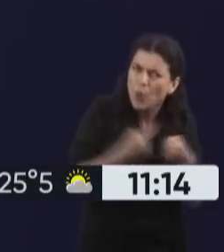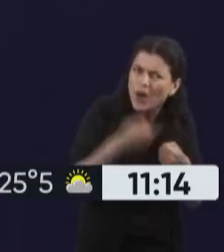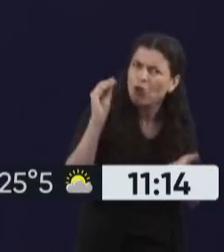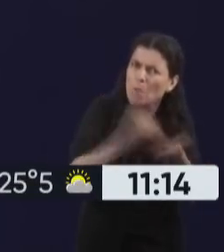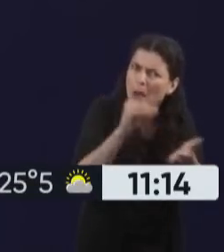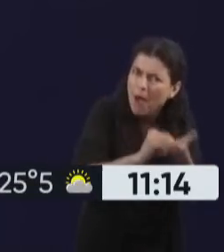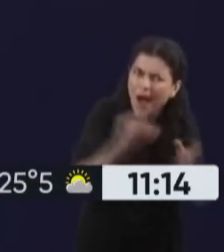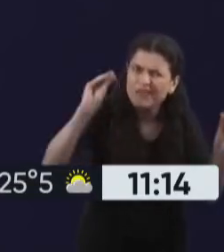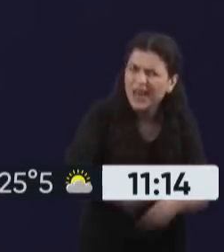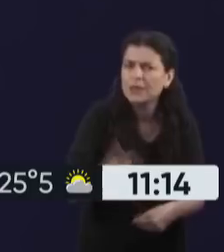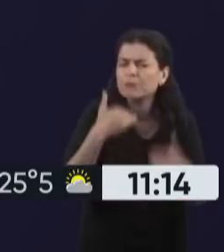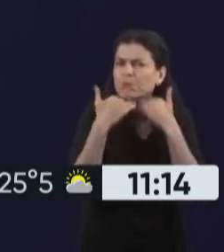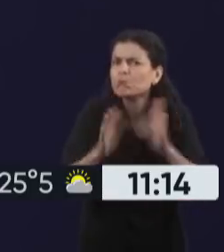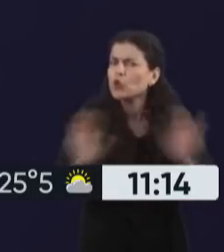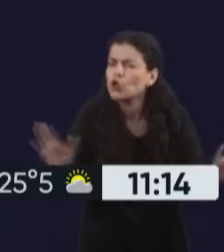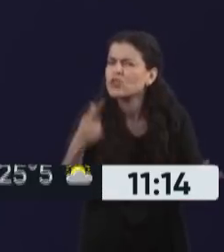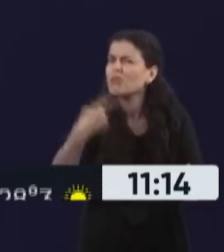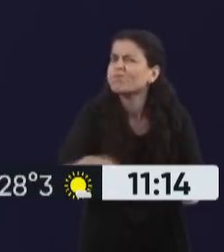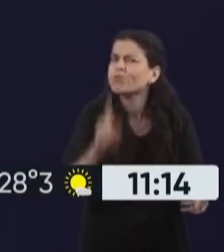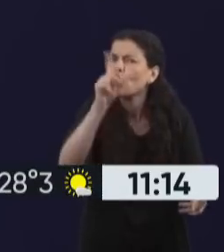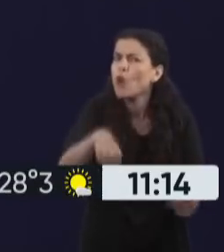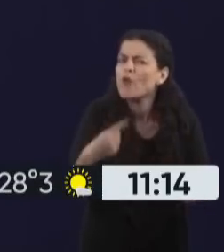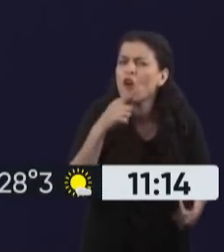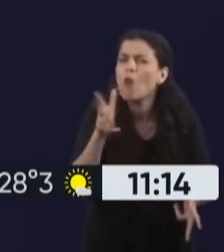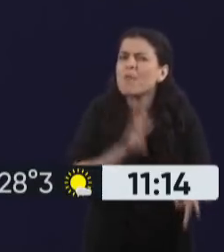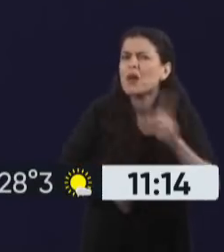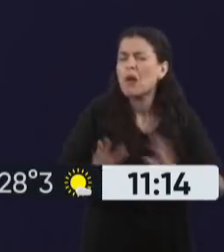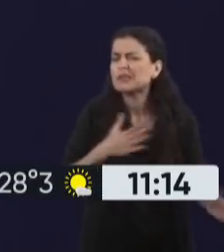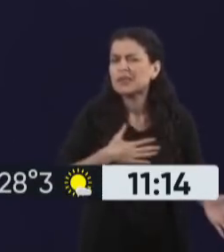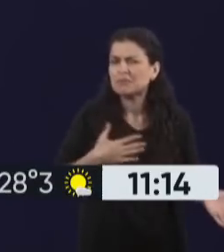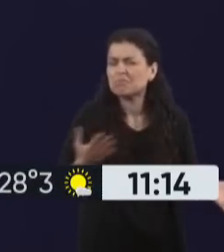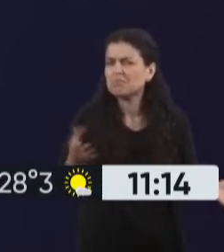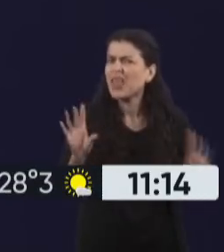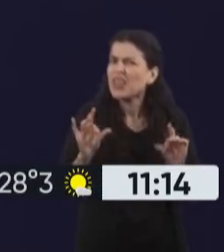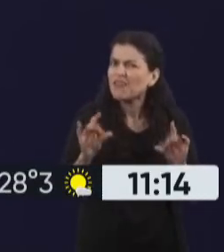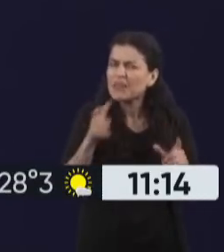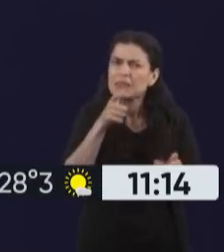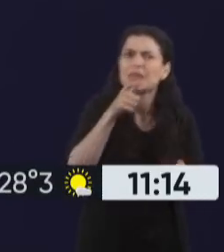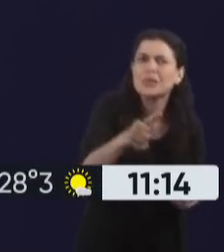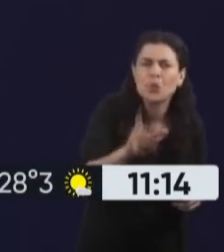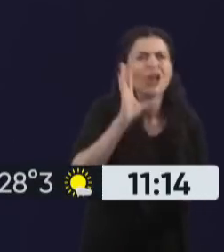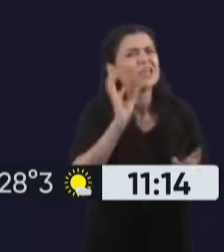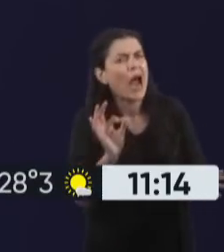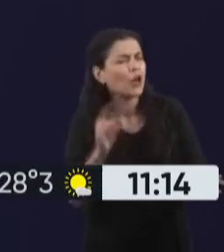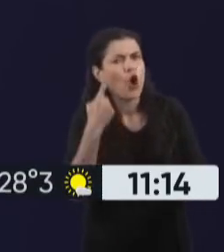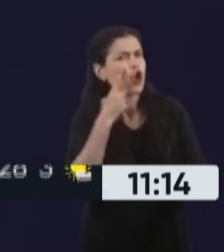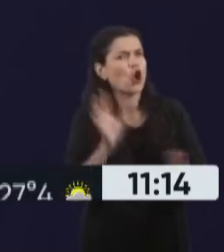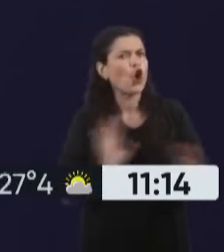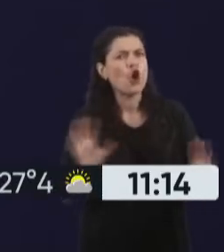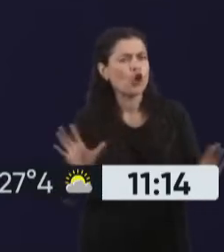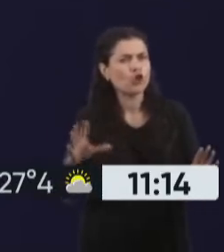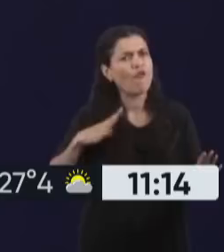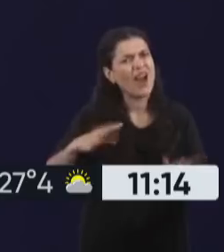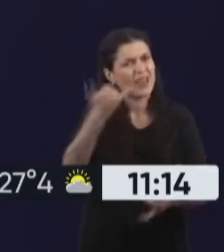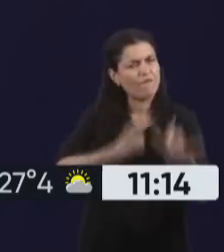escuchado las precisiones que me transmitís, es difícil formar una opinión sobre algo que además, como te